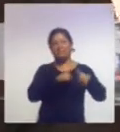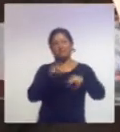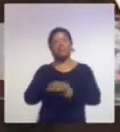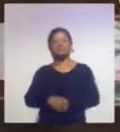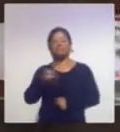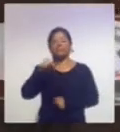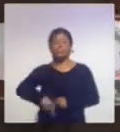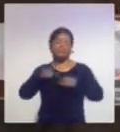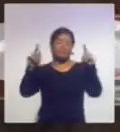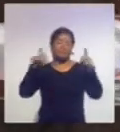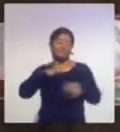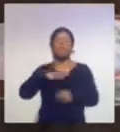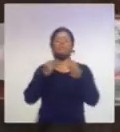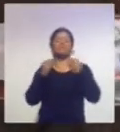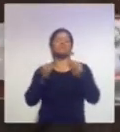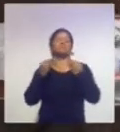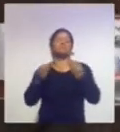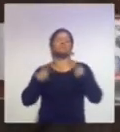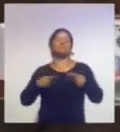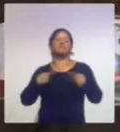muchos pintores,